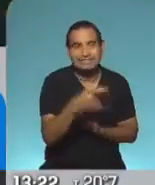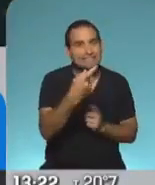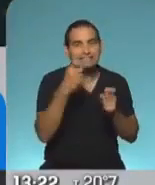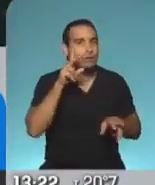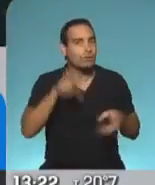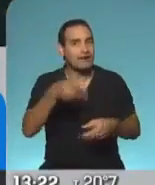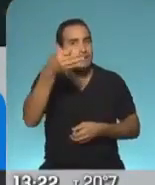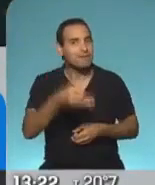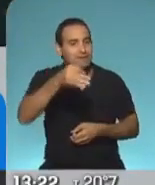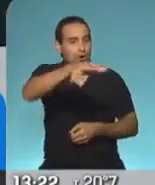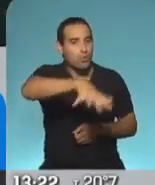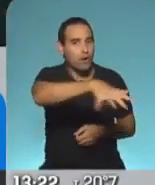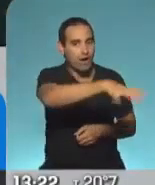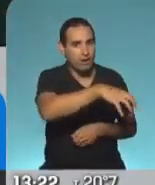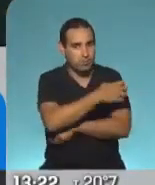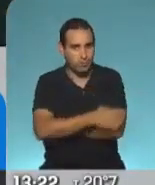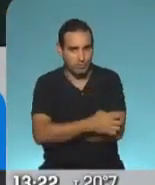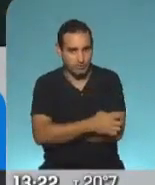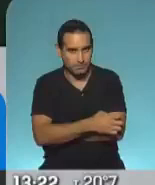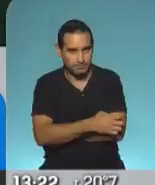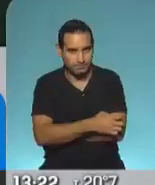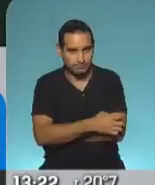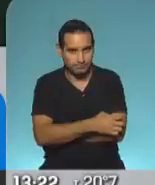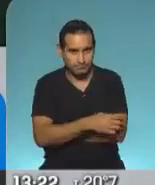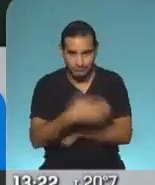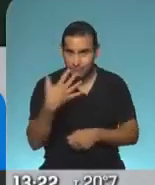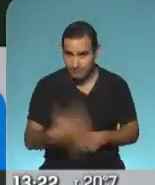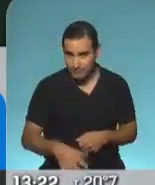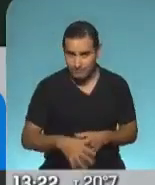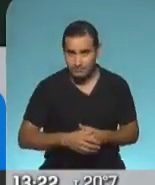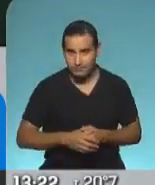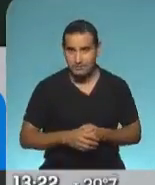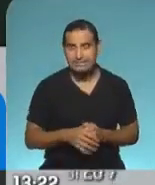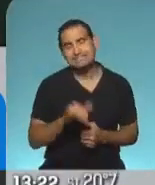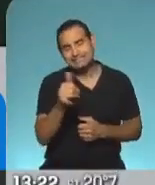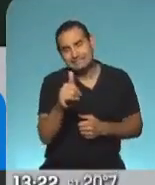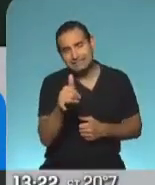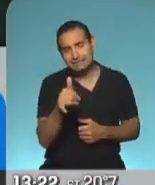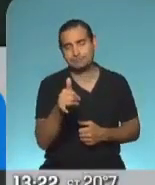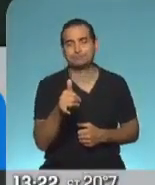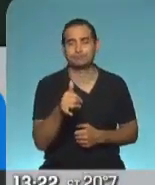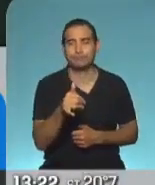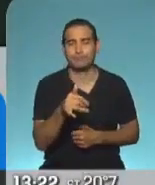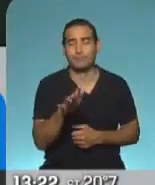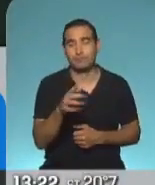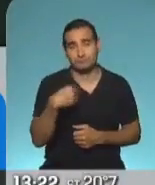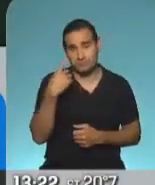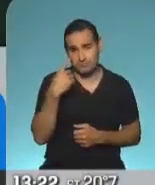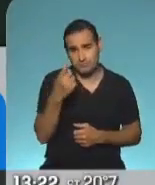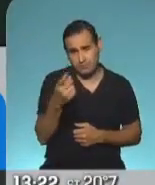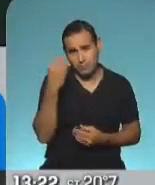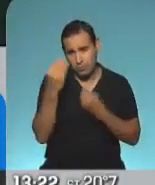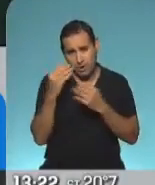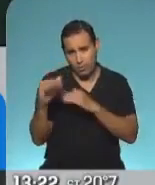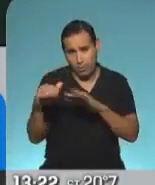estrategias especiales para estos lugares, que son las que se están aplicando. No sé si esto responde a su pregunta. Sí, no, pero supongo que usted debe tener la misma